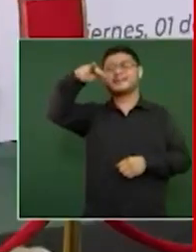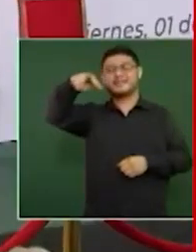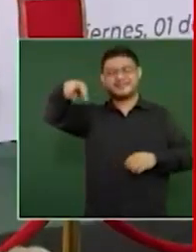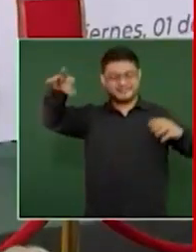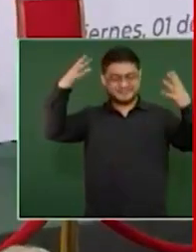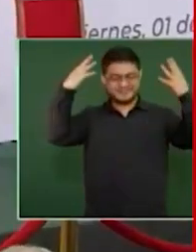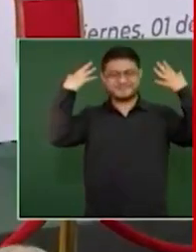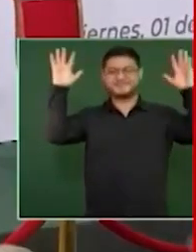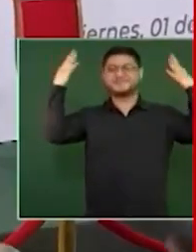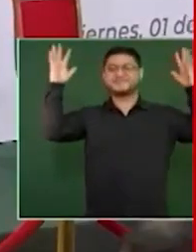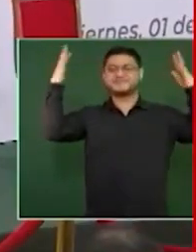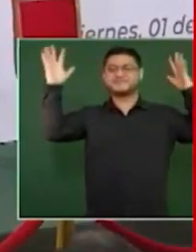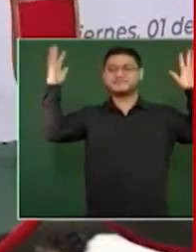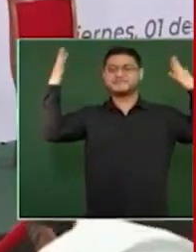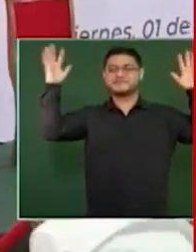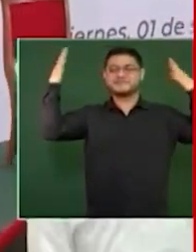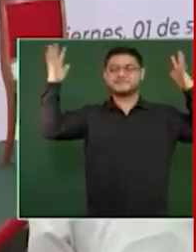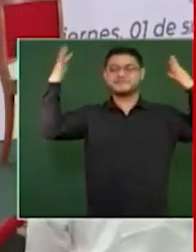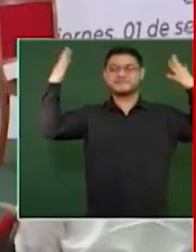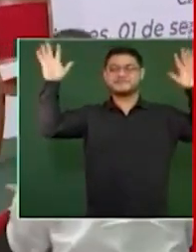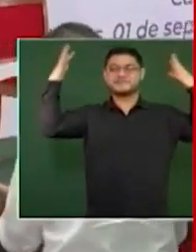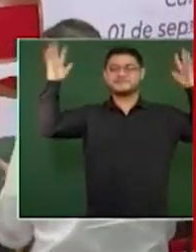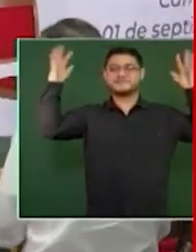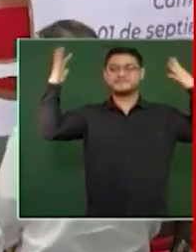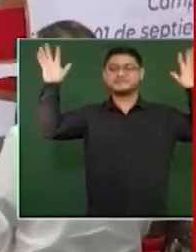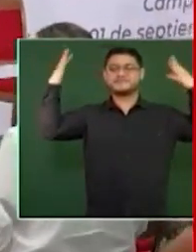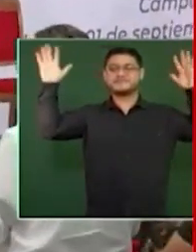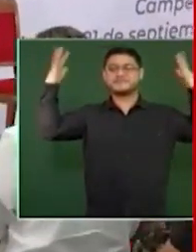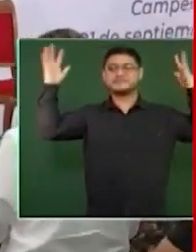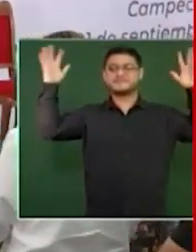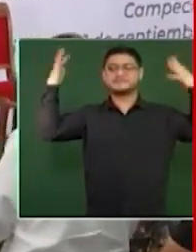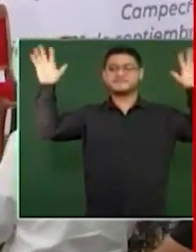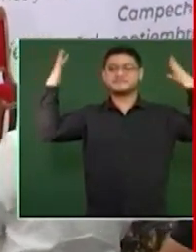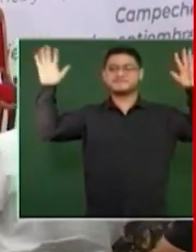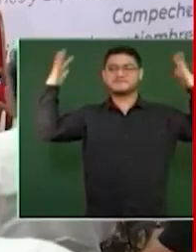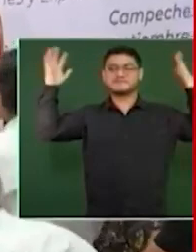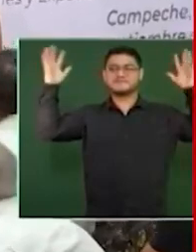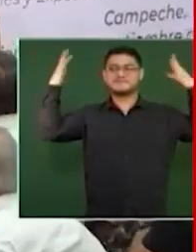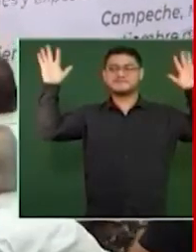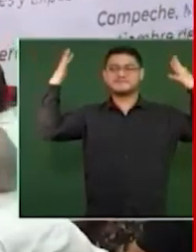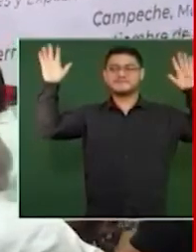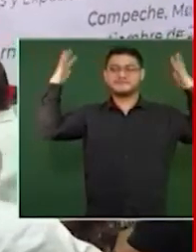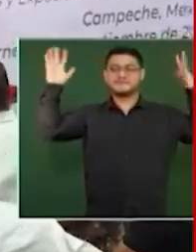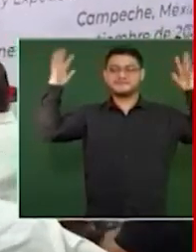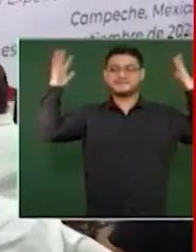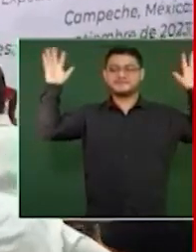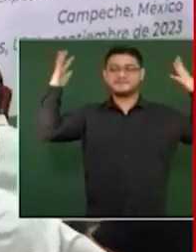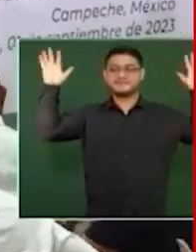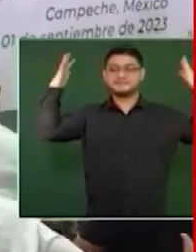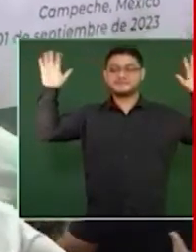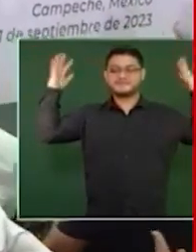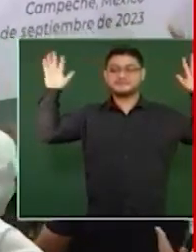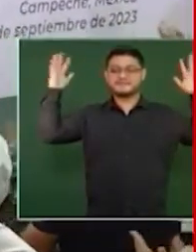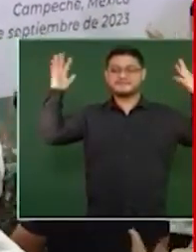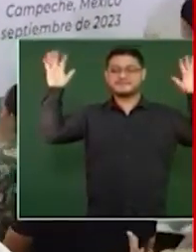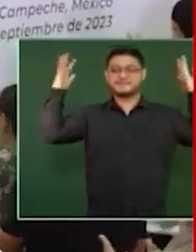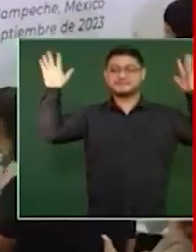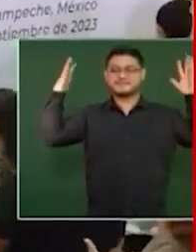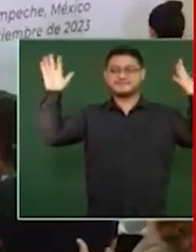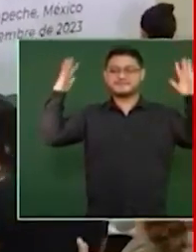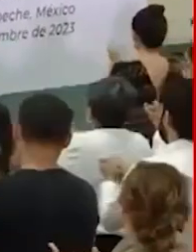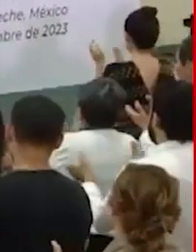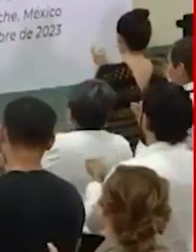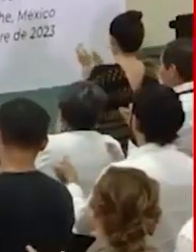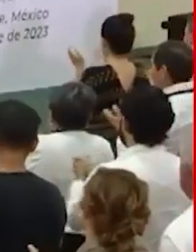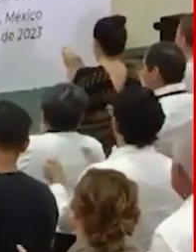drogas, hemos logrado frenar el uso de vapeadores. O sea, no tenía nada que ver una cosa con la otra. A ver,